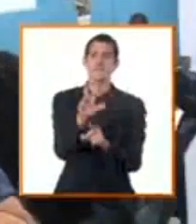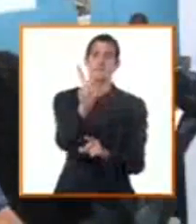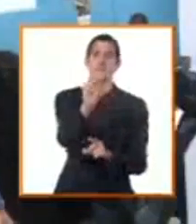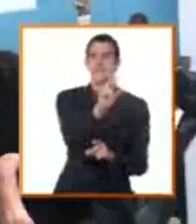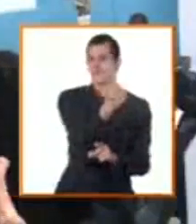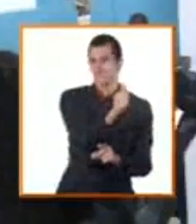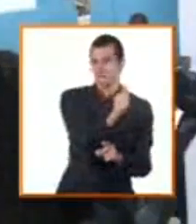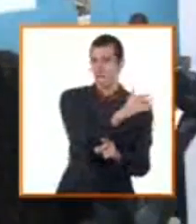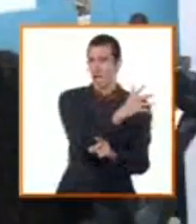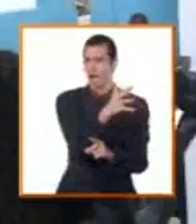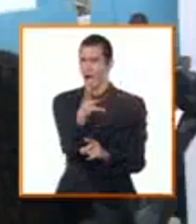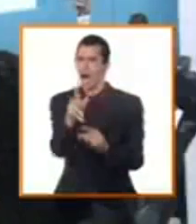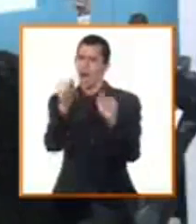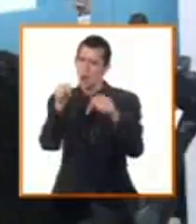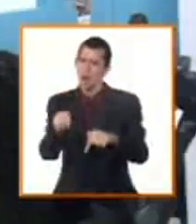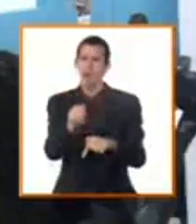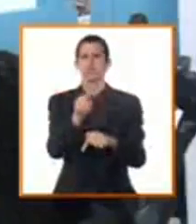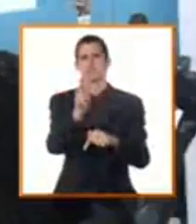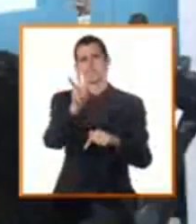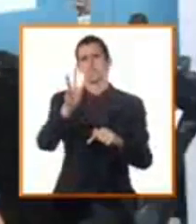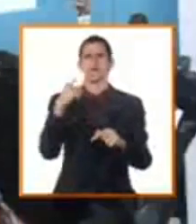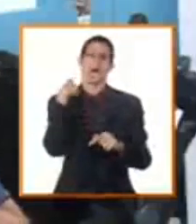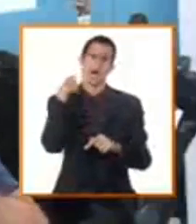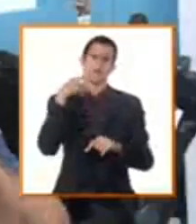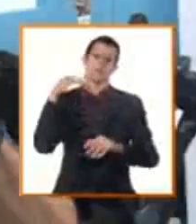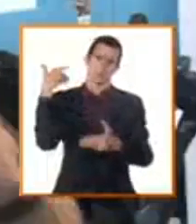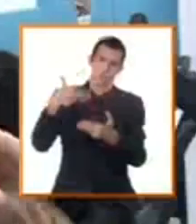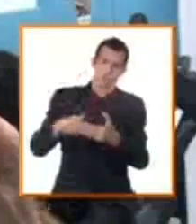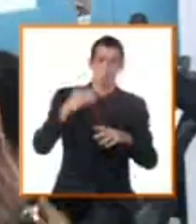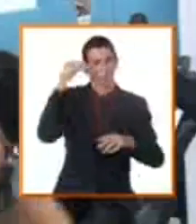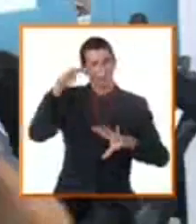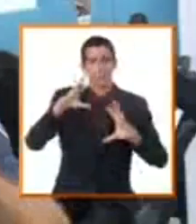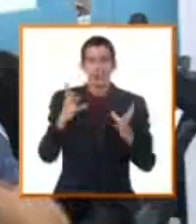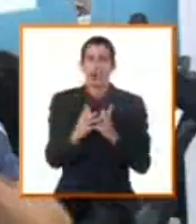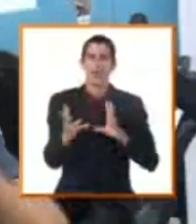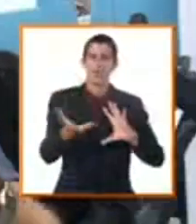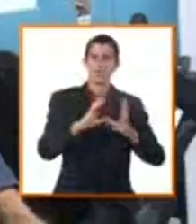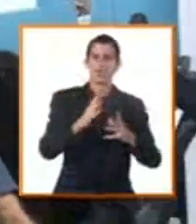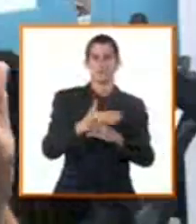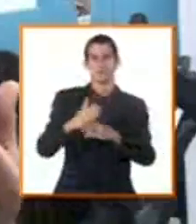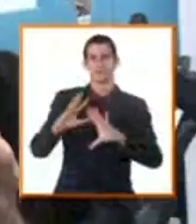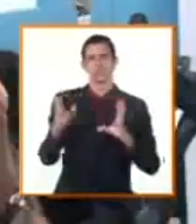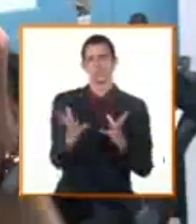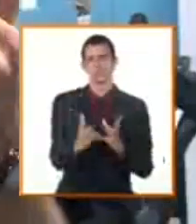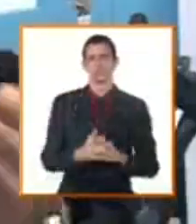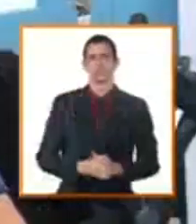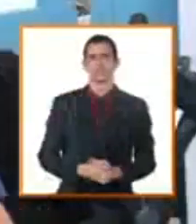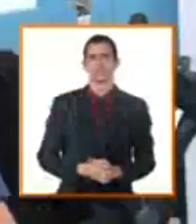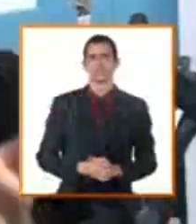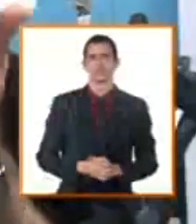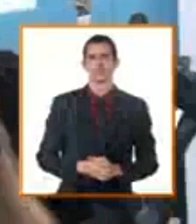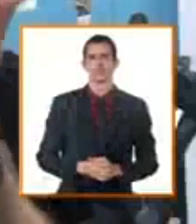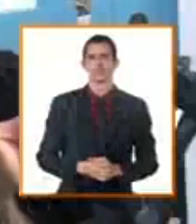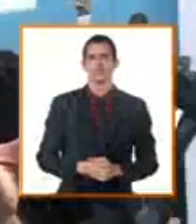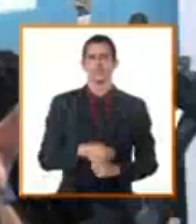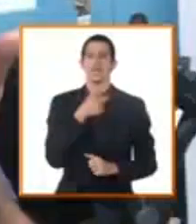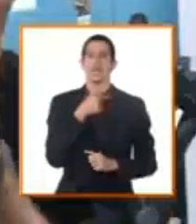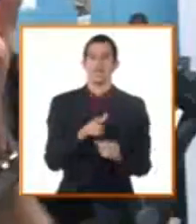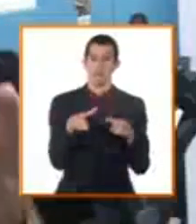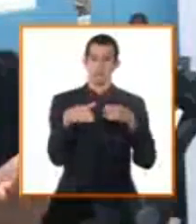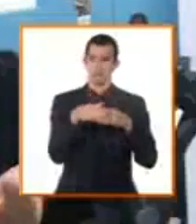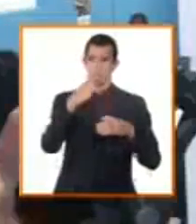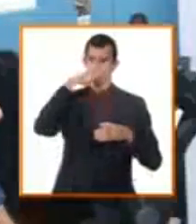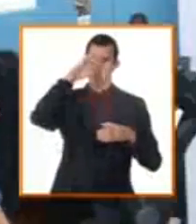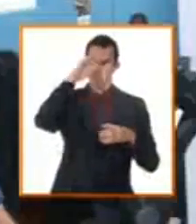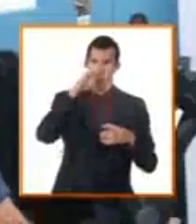vida, una red de trabajo bastante importante en la cual diferentes miembros de diferentes agencias, entre ellas migración,